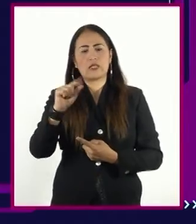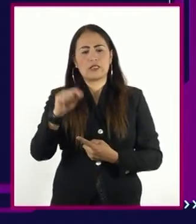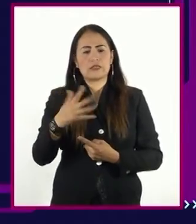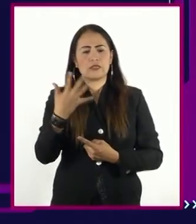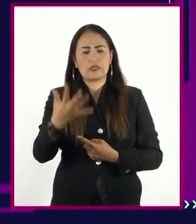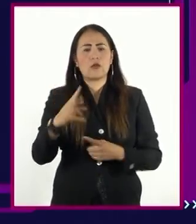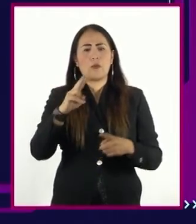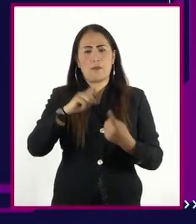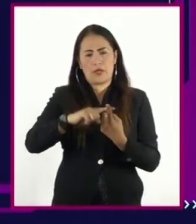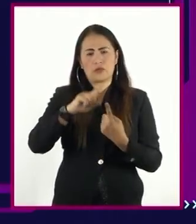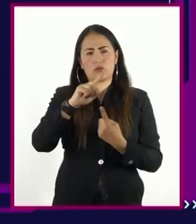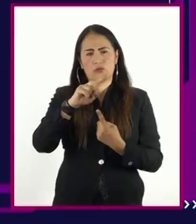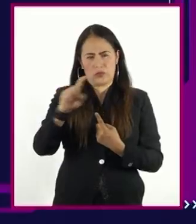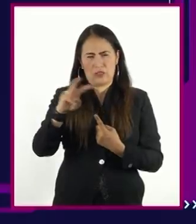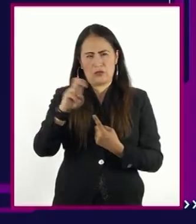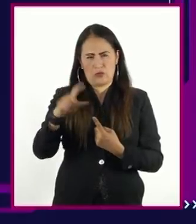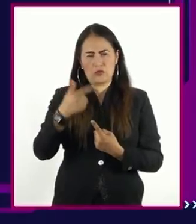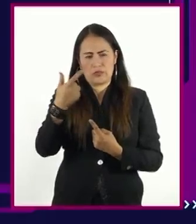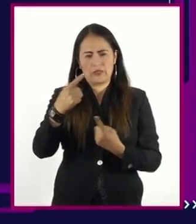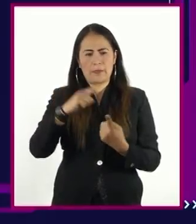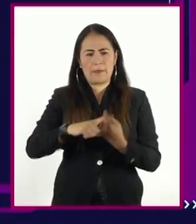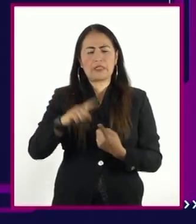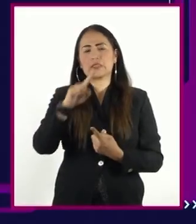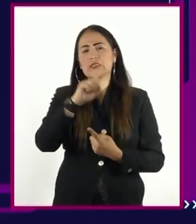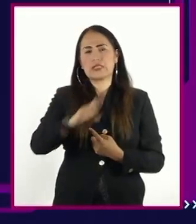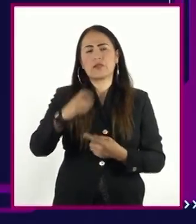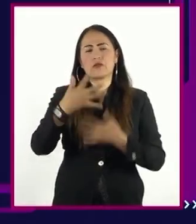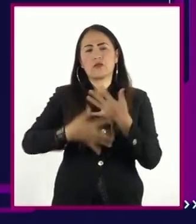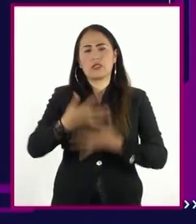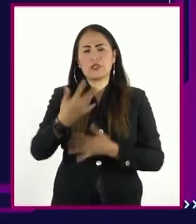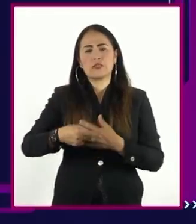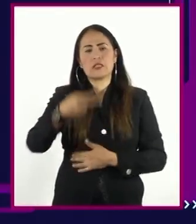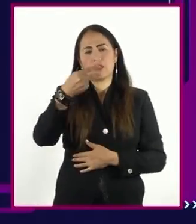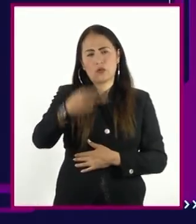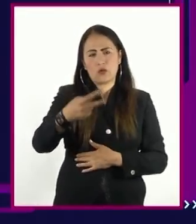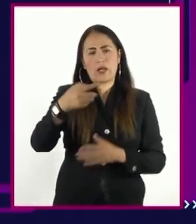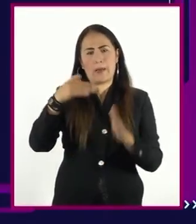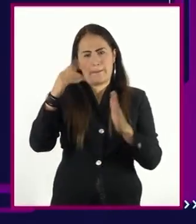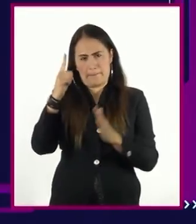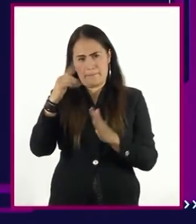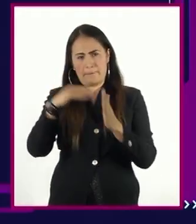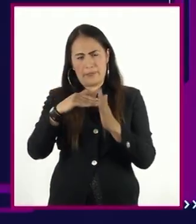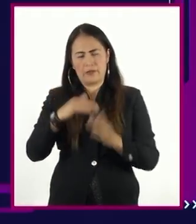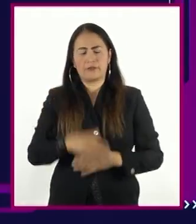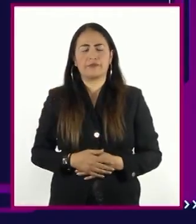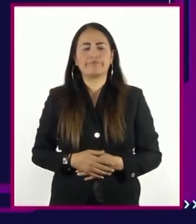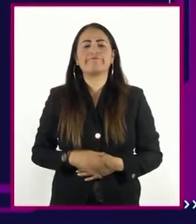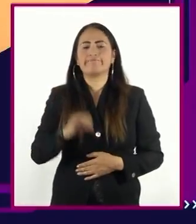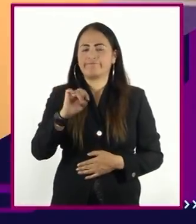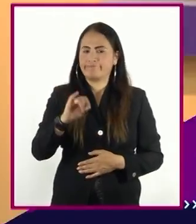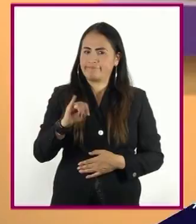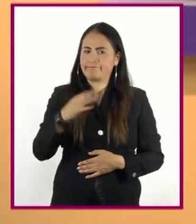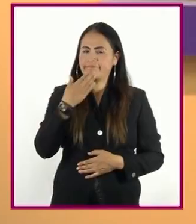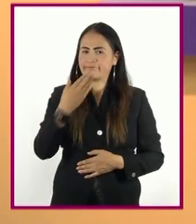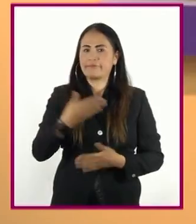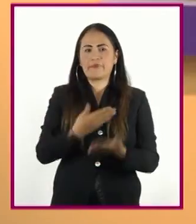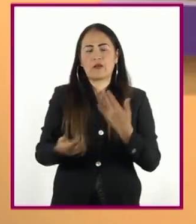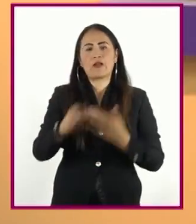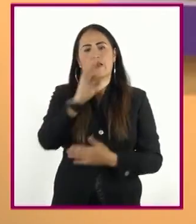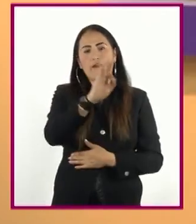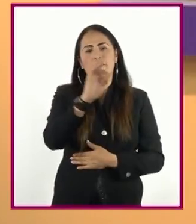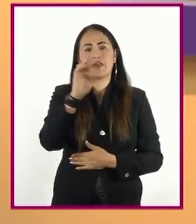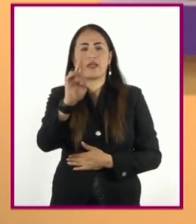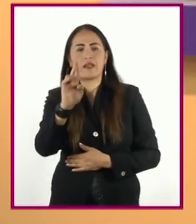más 115 es igual a 1000. Excelente, Daniel. Ahora debemos calcular la frecuencia relativa. Como